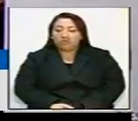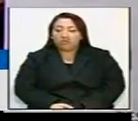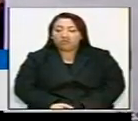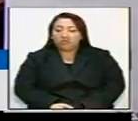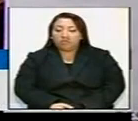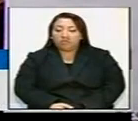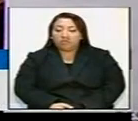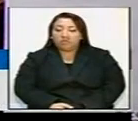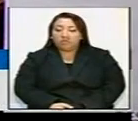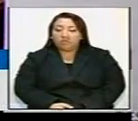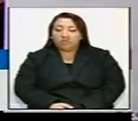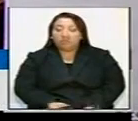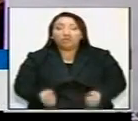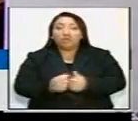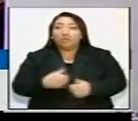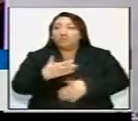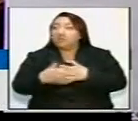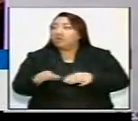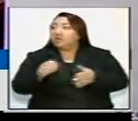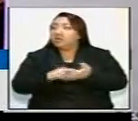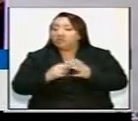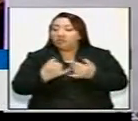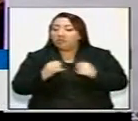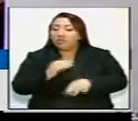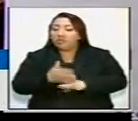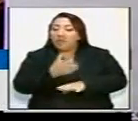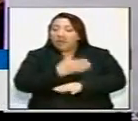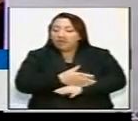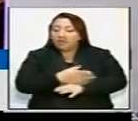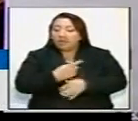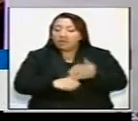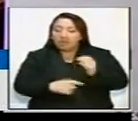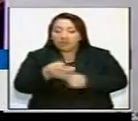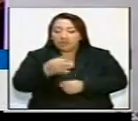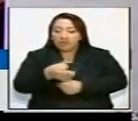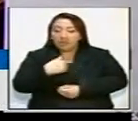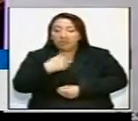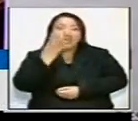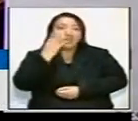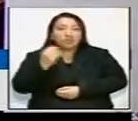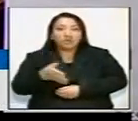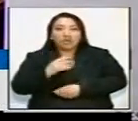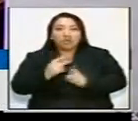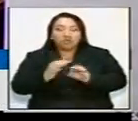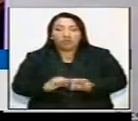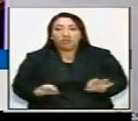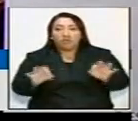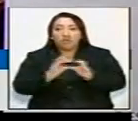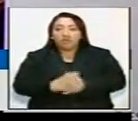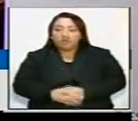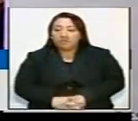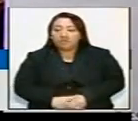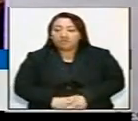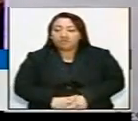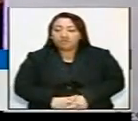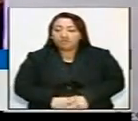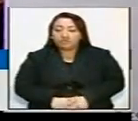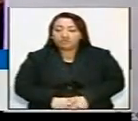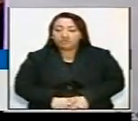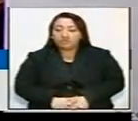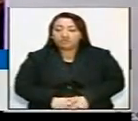Con el proceso también se hace un reporte preliminar, que en mi experiencia fue algo importante para poder